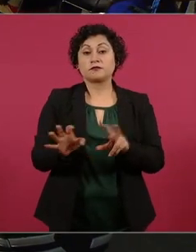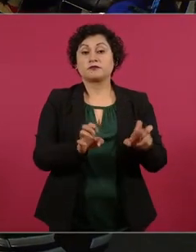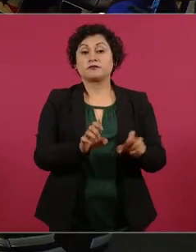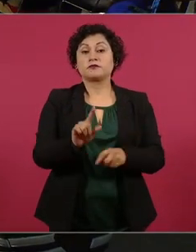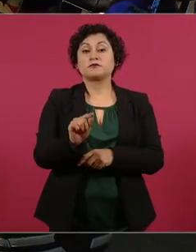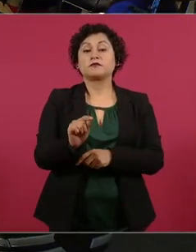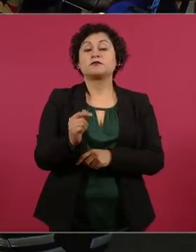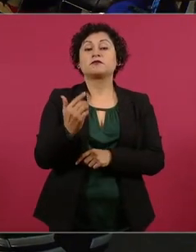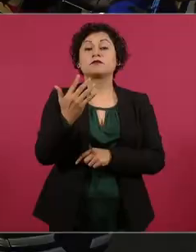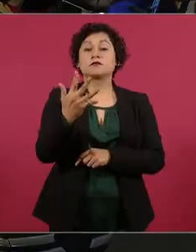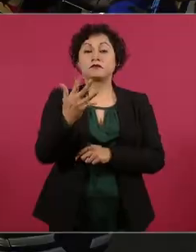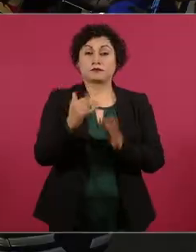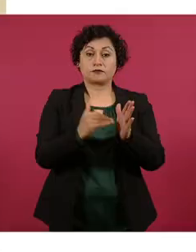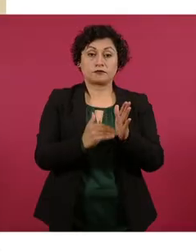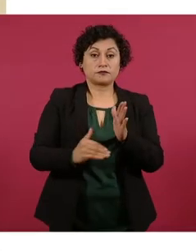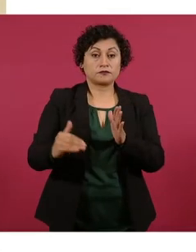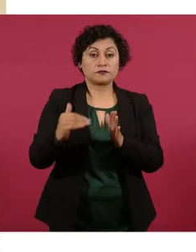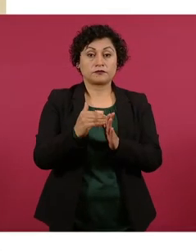833 mil 875 millones.